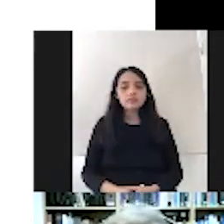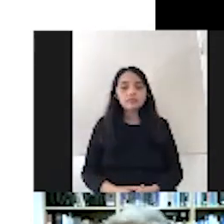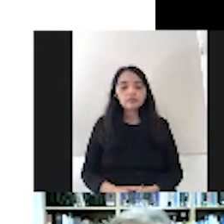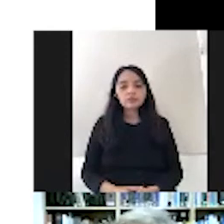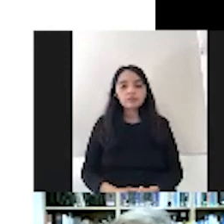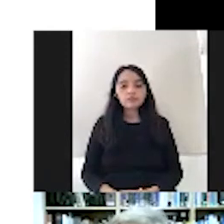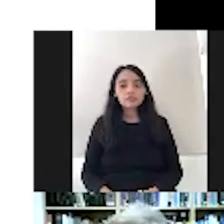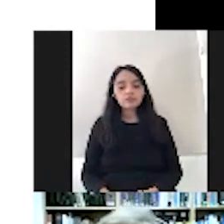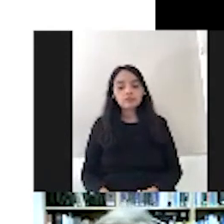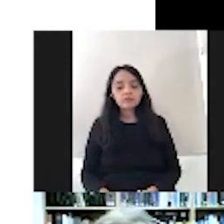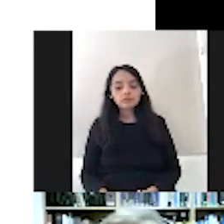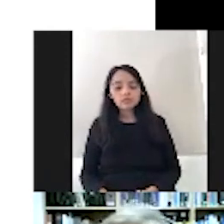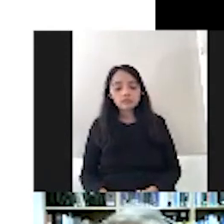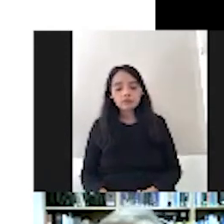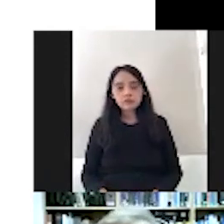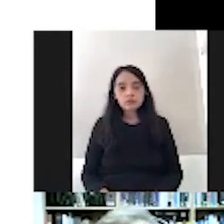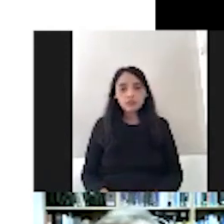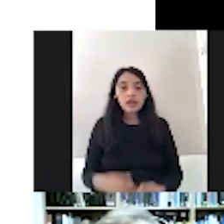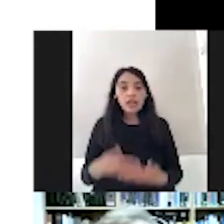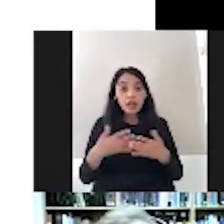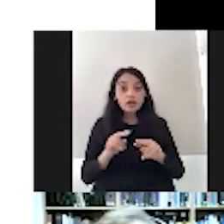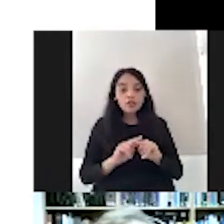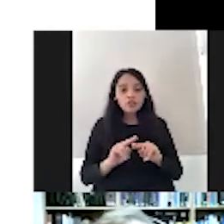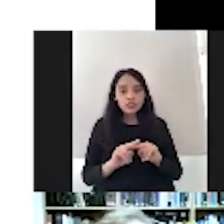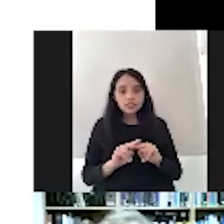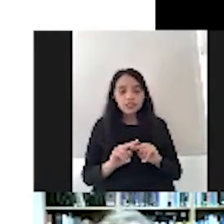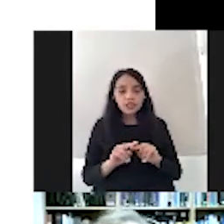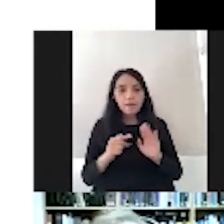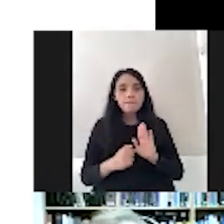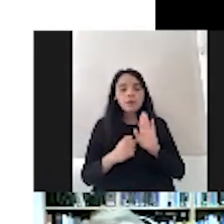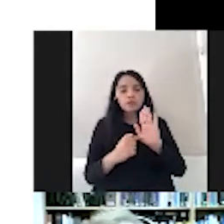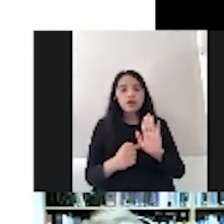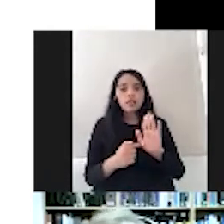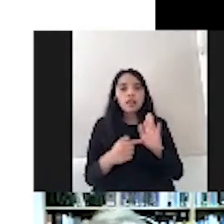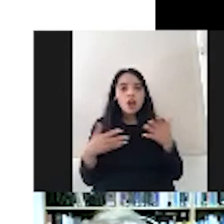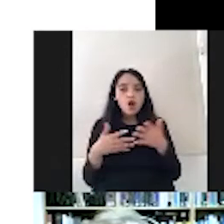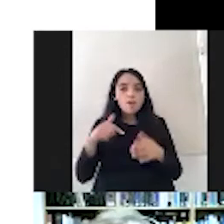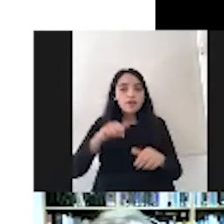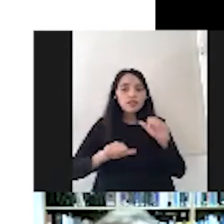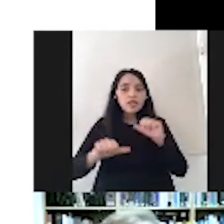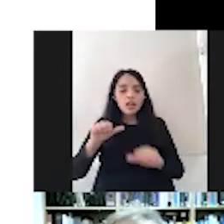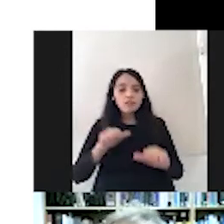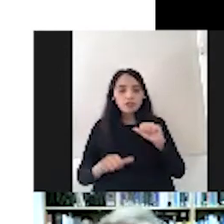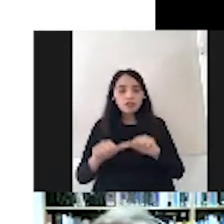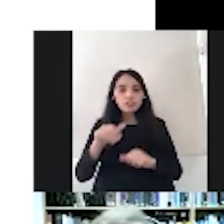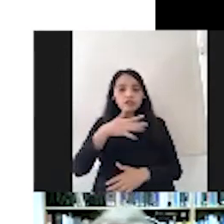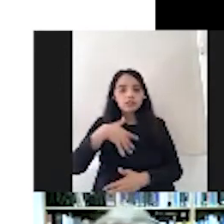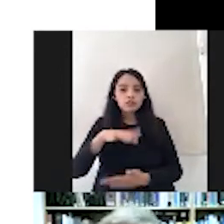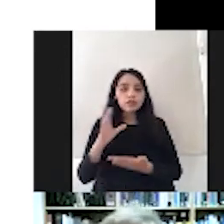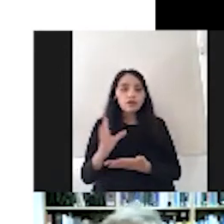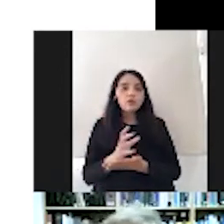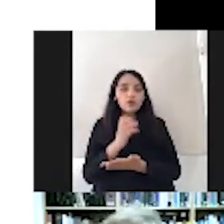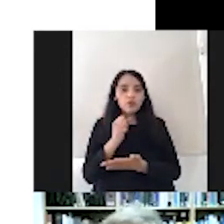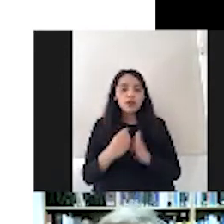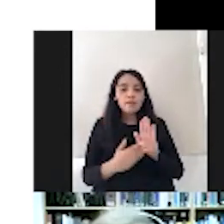Y un poco lo que voy a hacer ahora en estos minutos es mostrarle cómo en el laboratorio hemos obtenido evidencia que